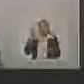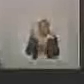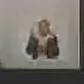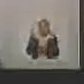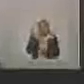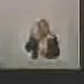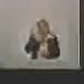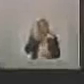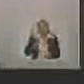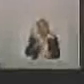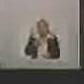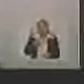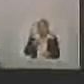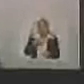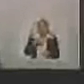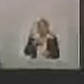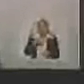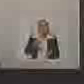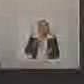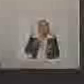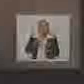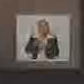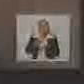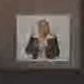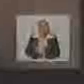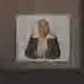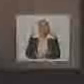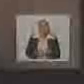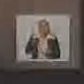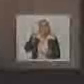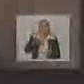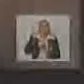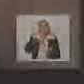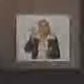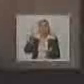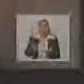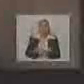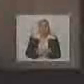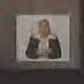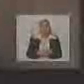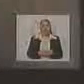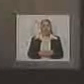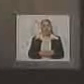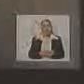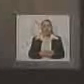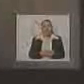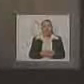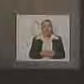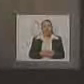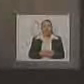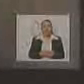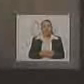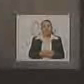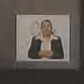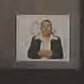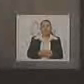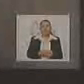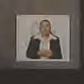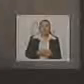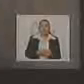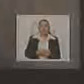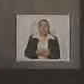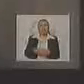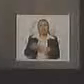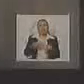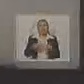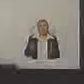a utilizar todos los elementos de ley para hacer justo. Gracias. Y para terminar, su turno, candidata Yolanda Elena Tobar